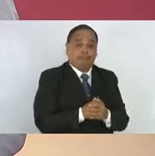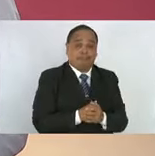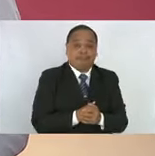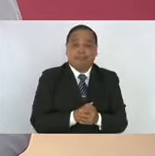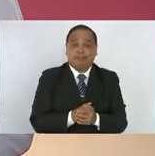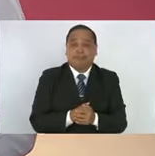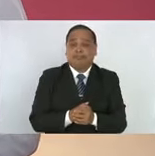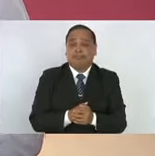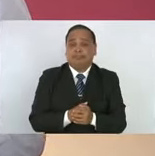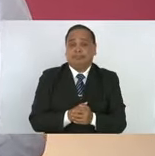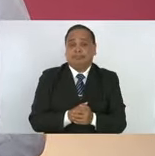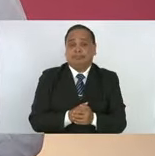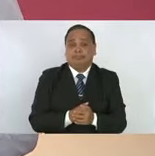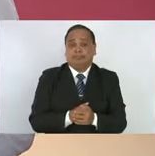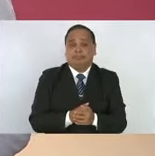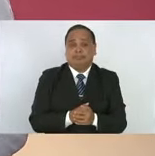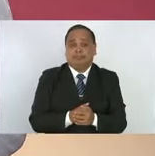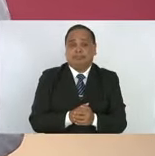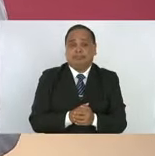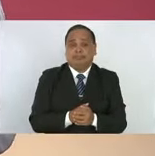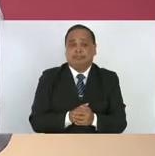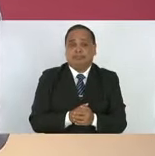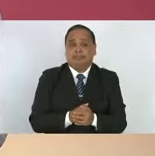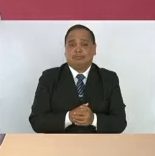no se